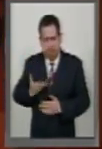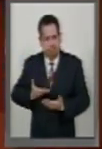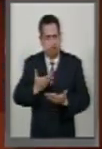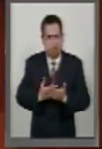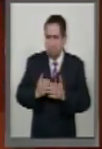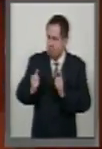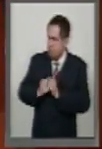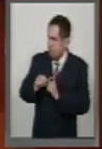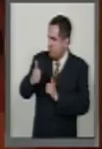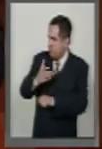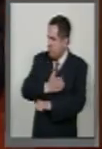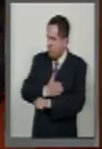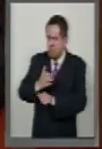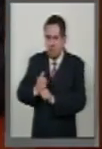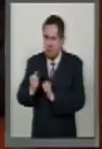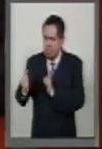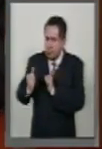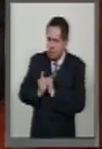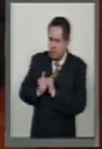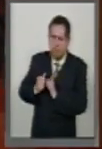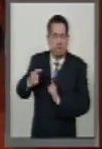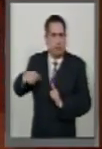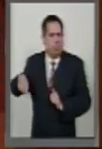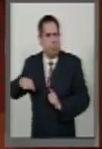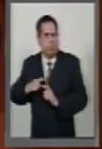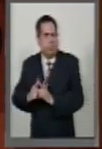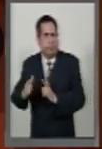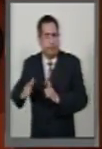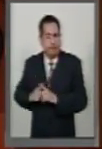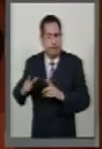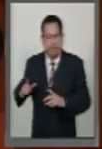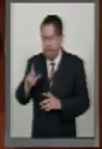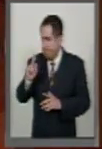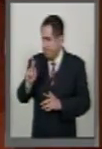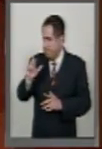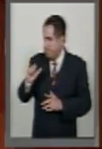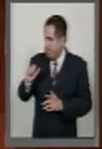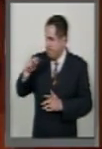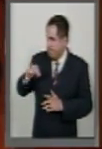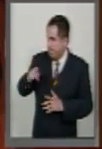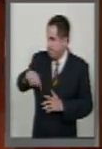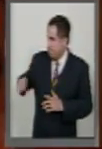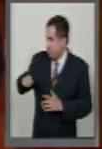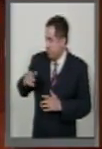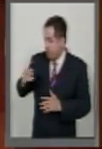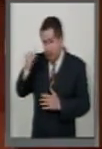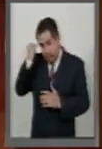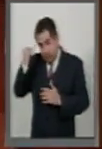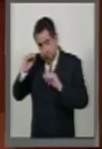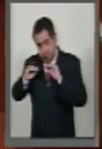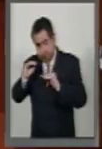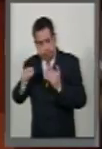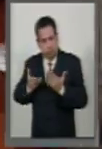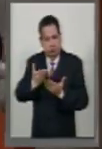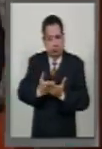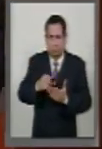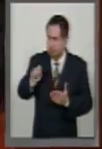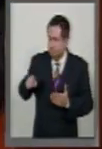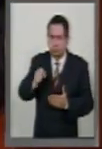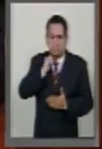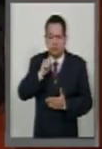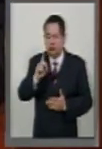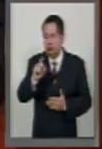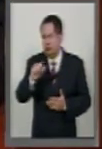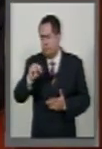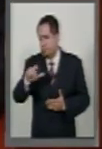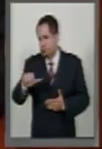otros compañeros también del Grupo Parlamentario de Acción Nacional, entre ellos el senador Daniel